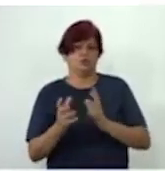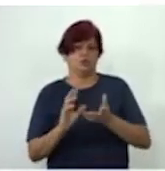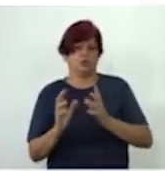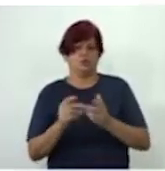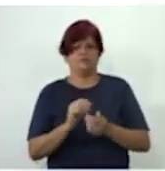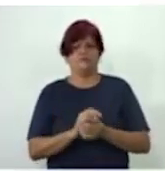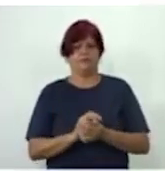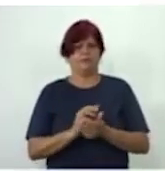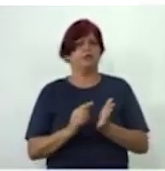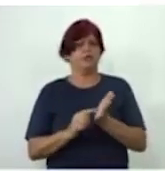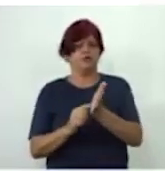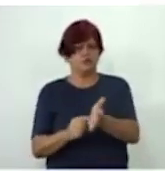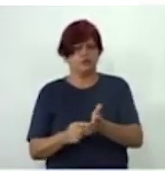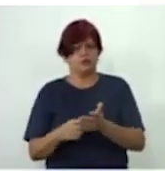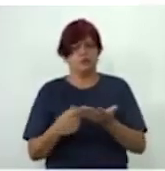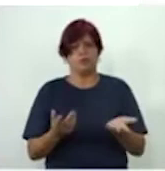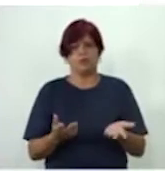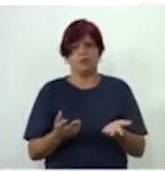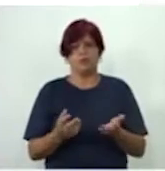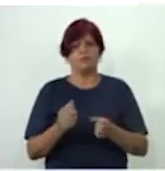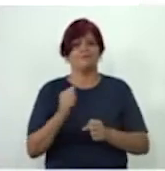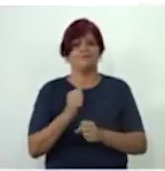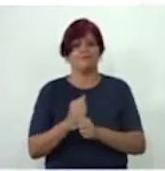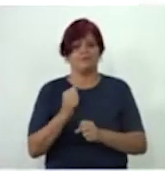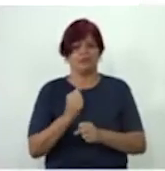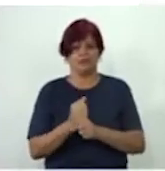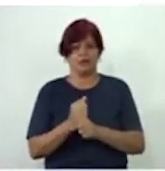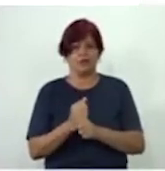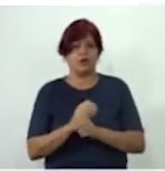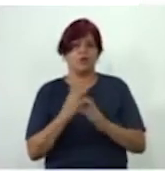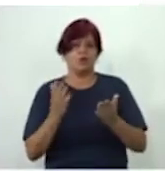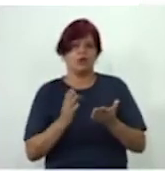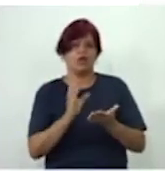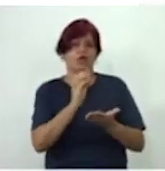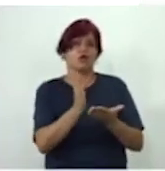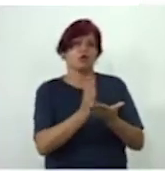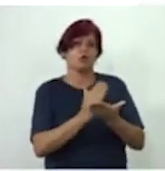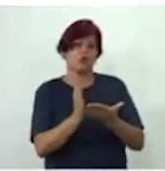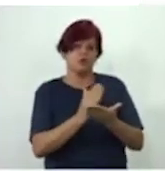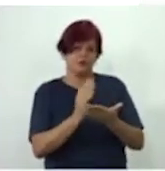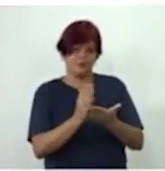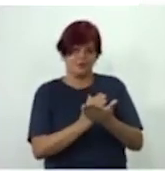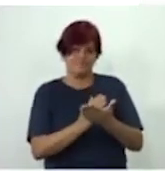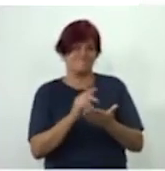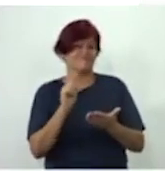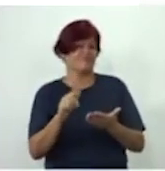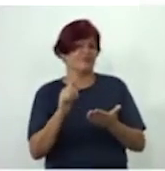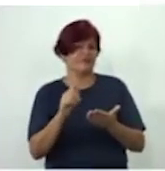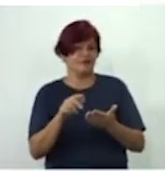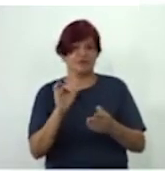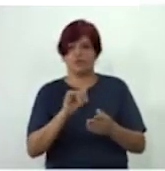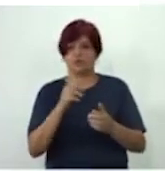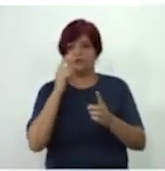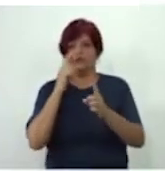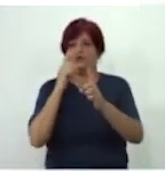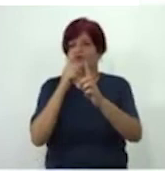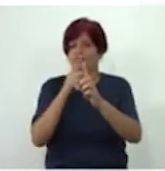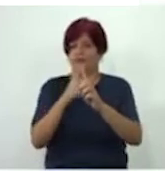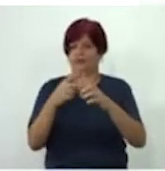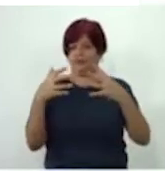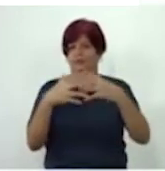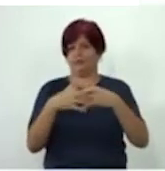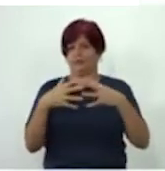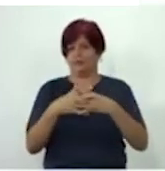le sugerimos, el método de trabajo con el texto, donde aparece también los objetivos relacionados,